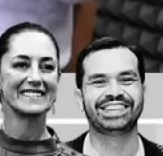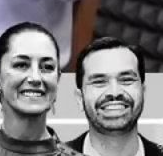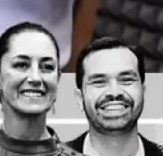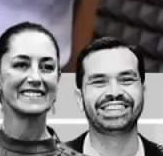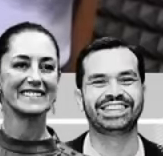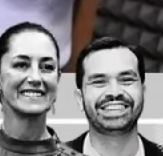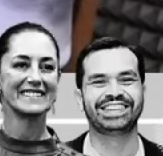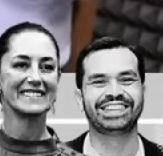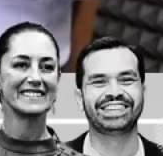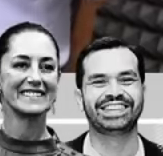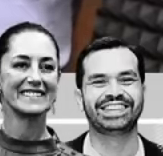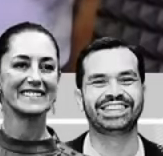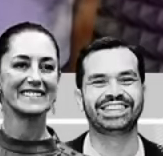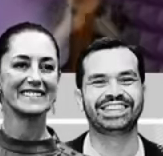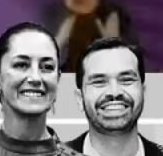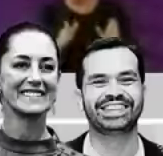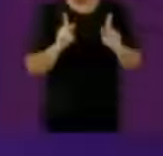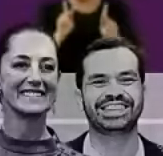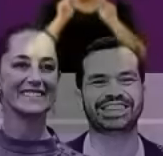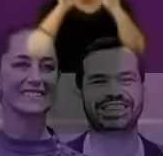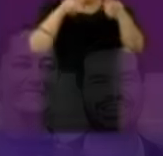caiga lo que trae en la mano.